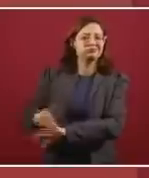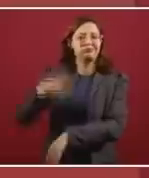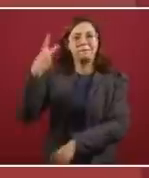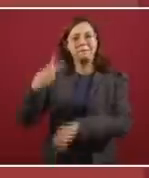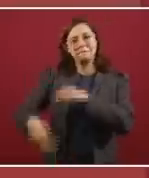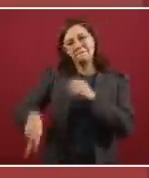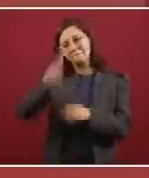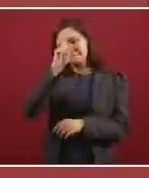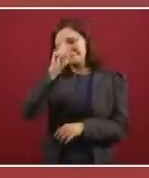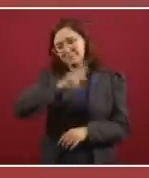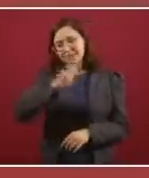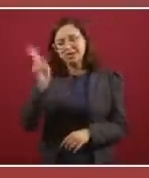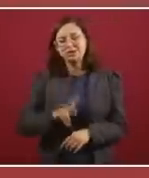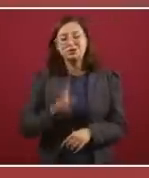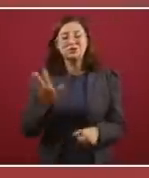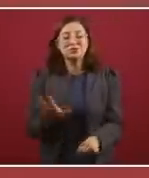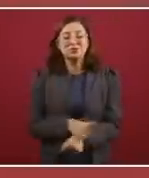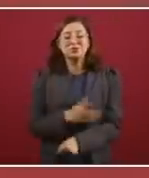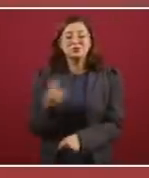por